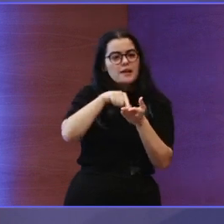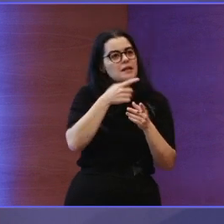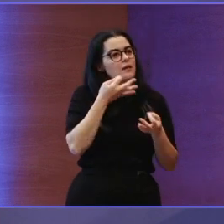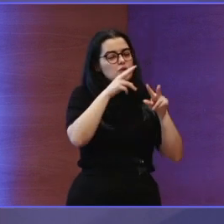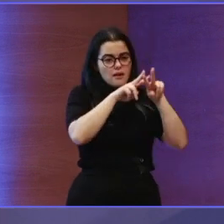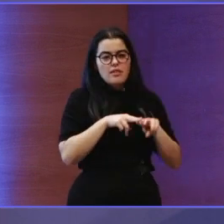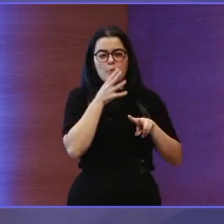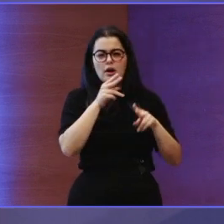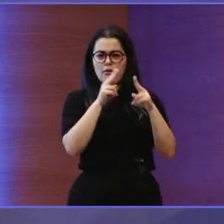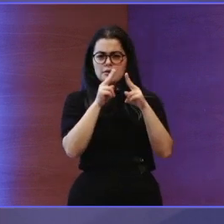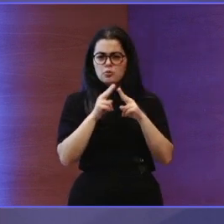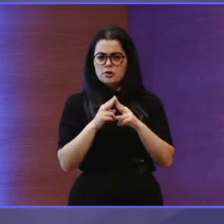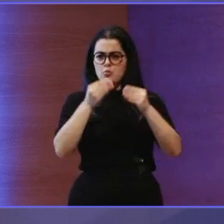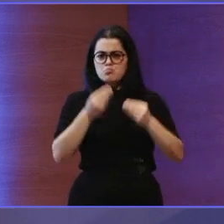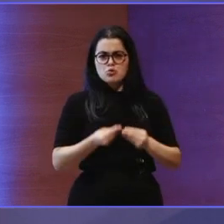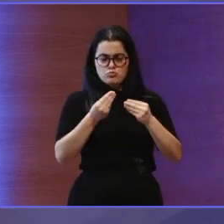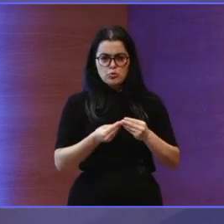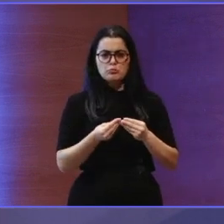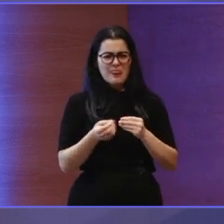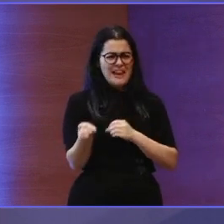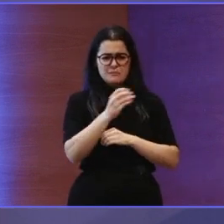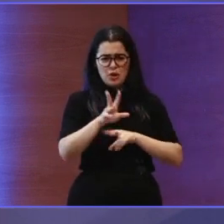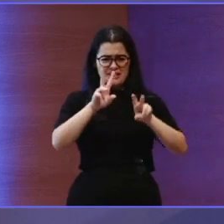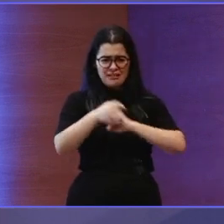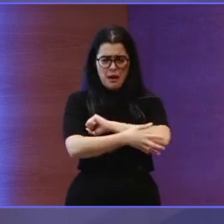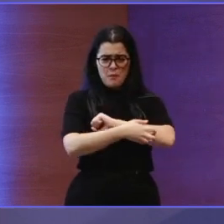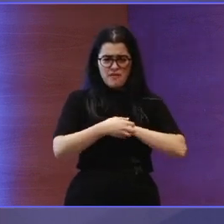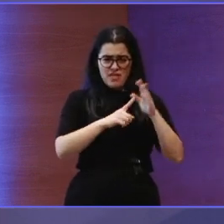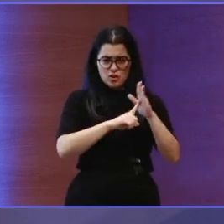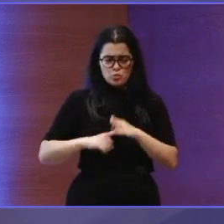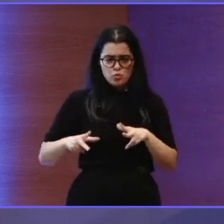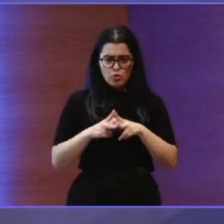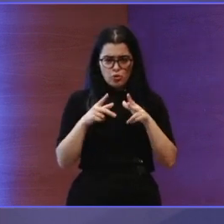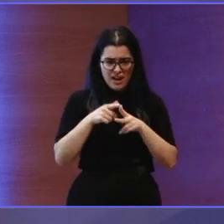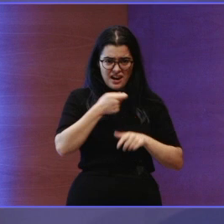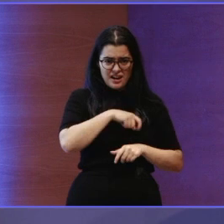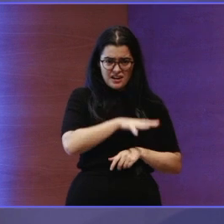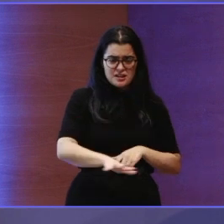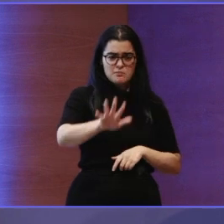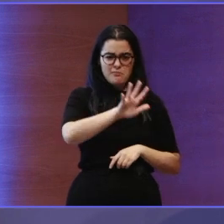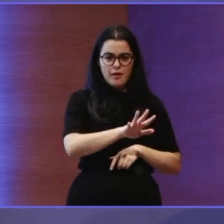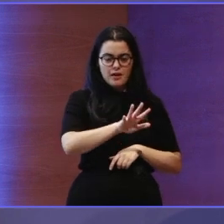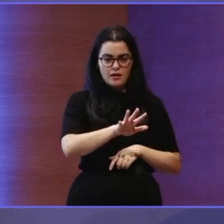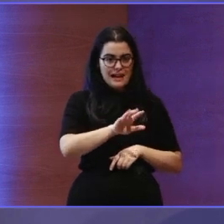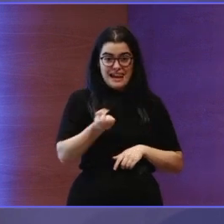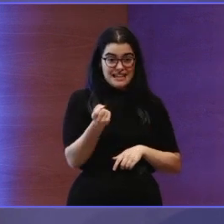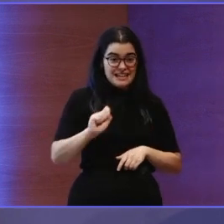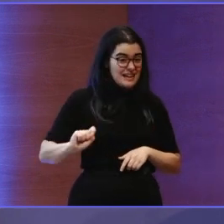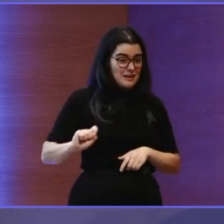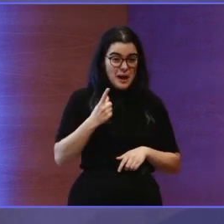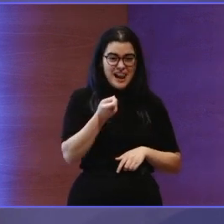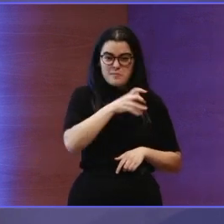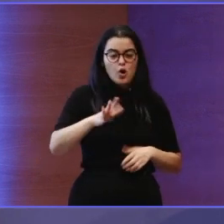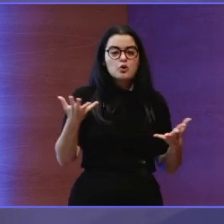tenemos de las mejores encuestas que hay en materia de pobreza y exclusión social en España están Están en euskadi pero creo que